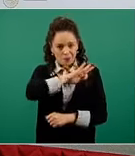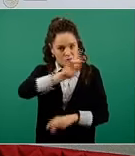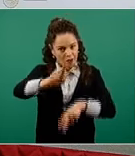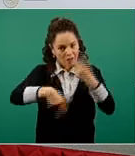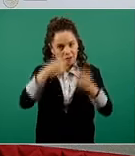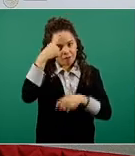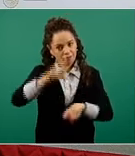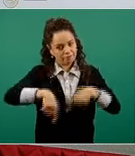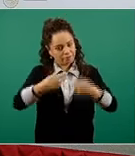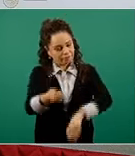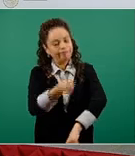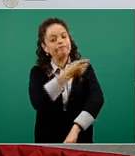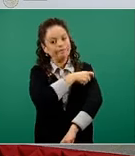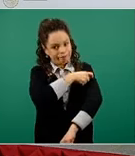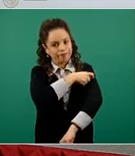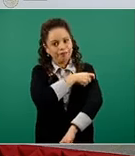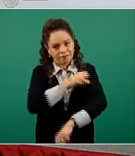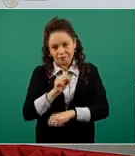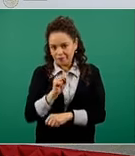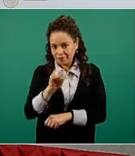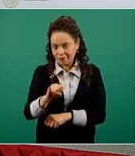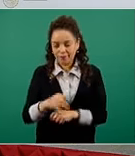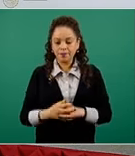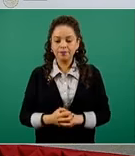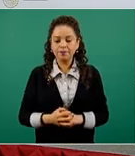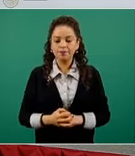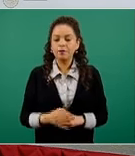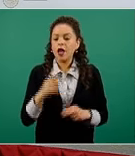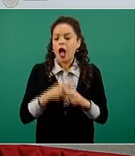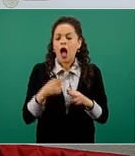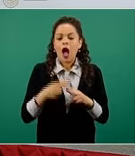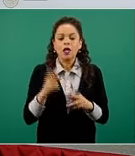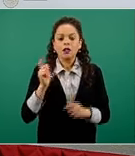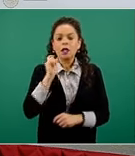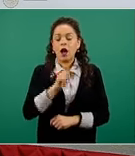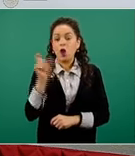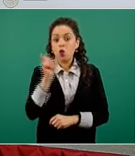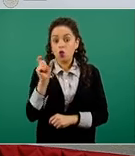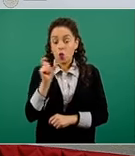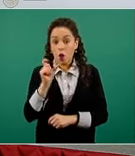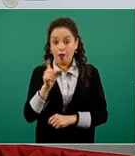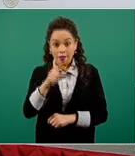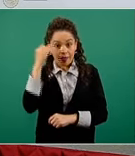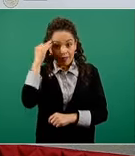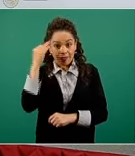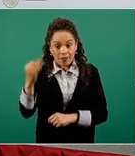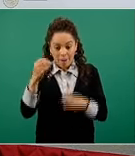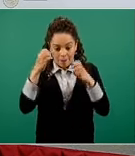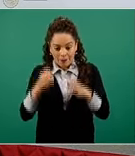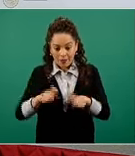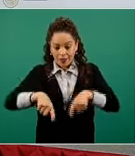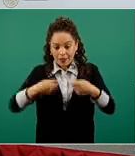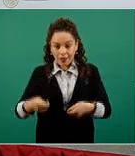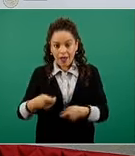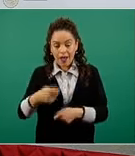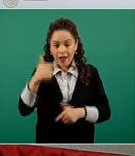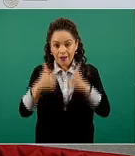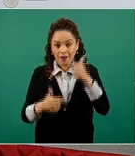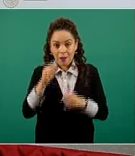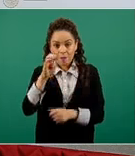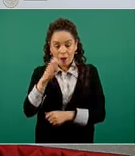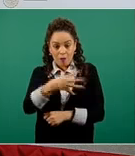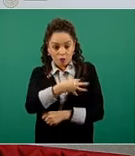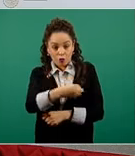e inclusive ante el hecho de que precisamente al encontrarse lactando pudiera haber, esto todavía no está comprobado,